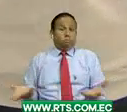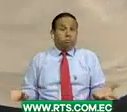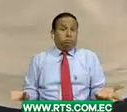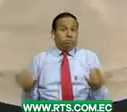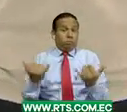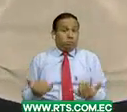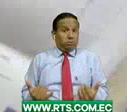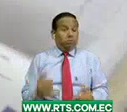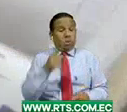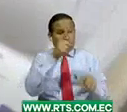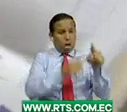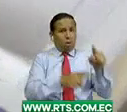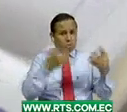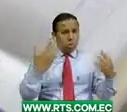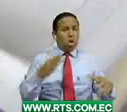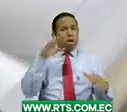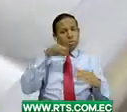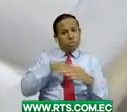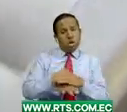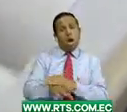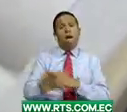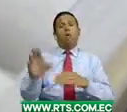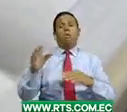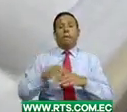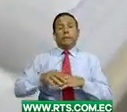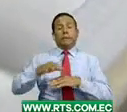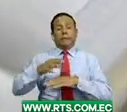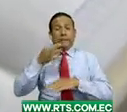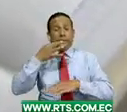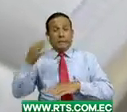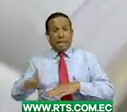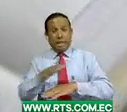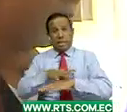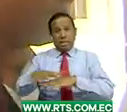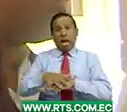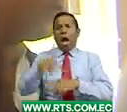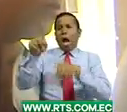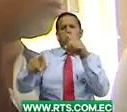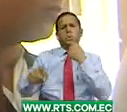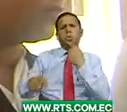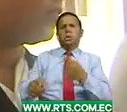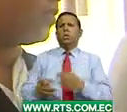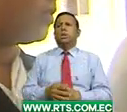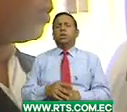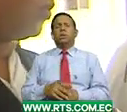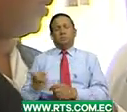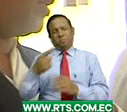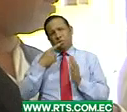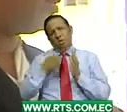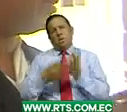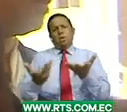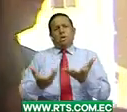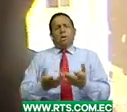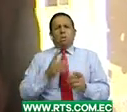representantes. Algunos todavía hablaban de ciertos inconvenientes en el sistema informático. Lo que pasa es que sale que la contraseña es